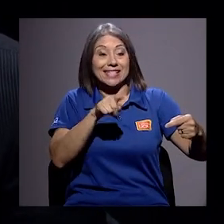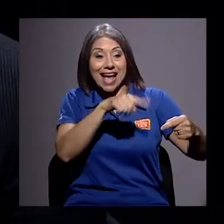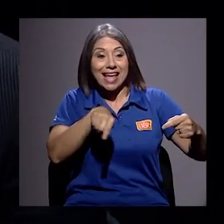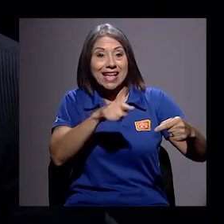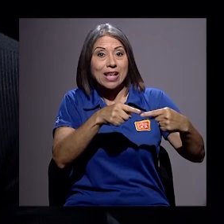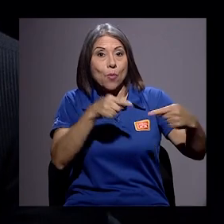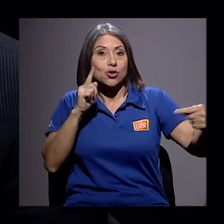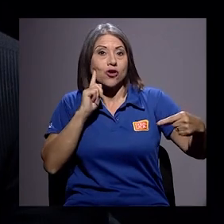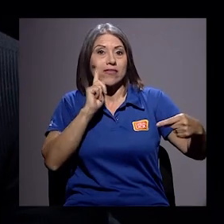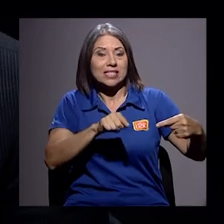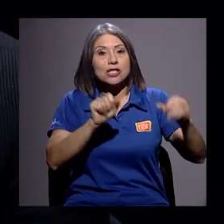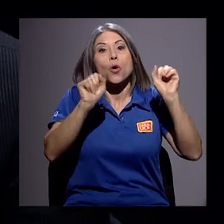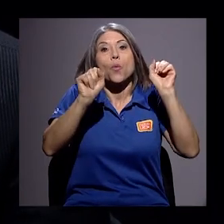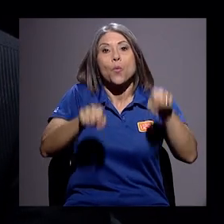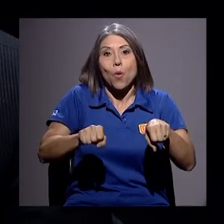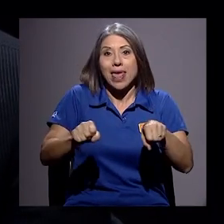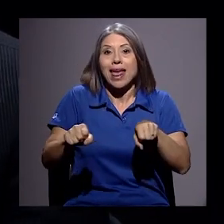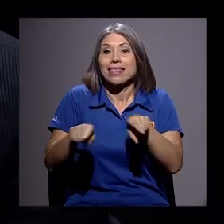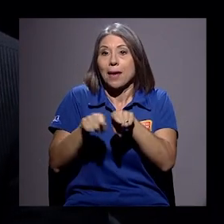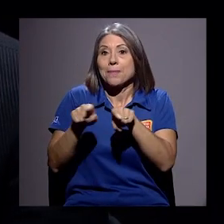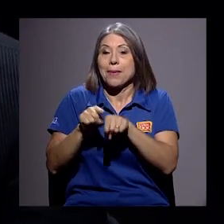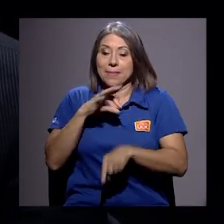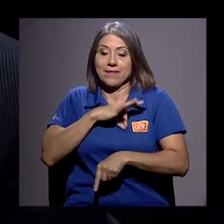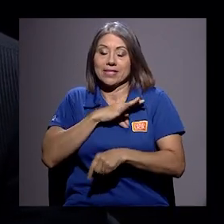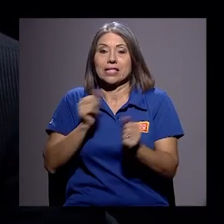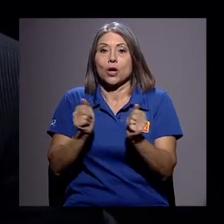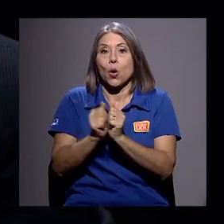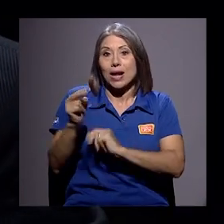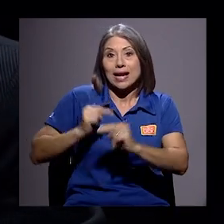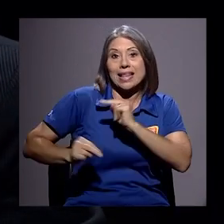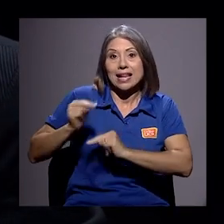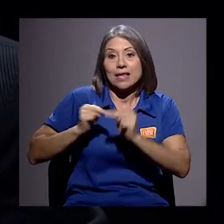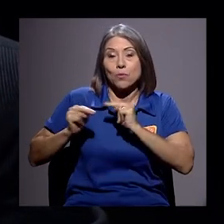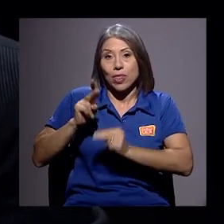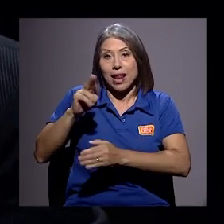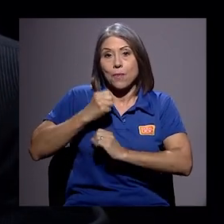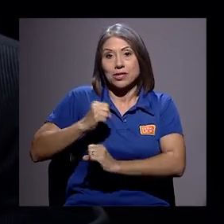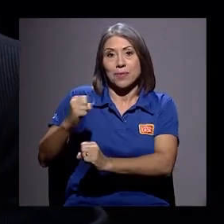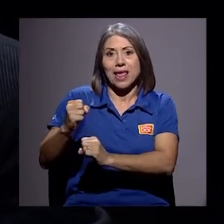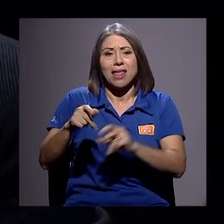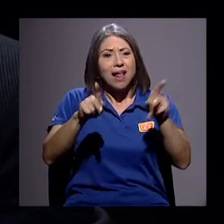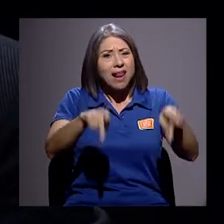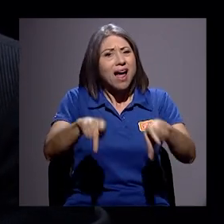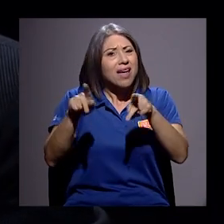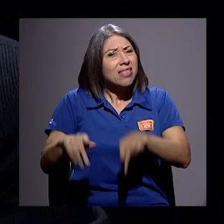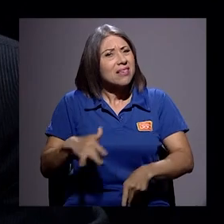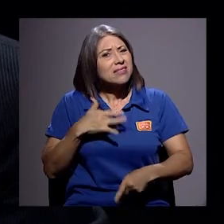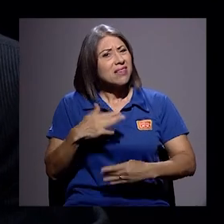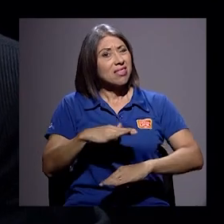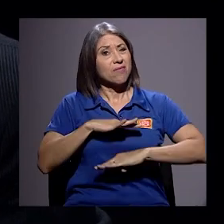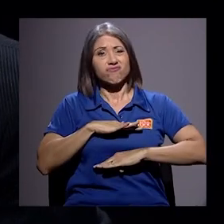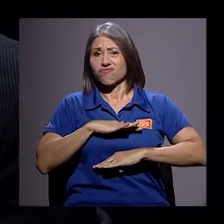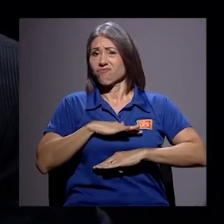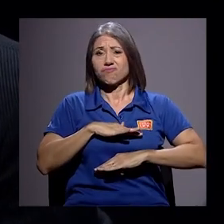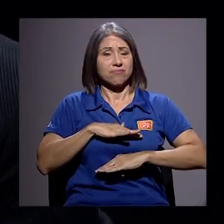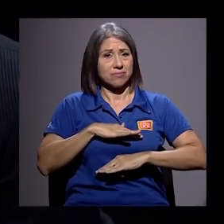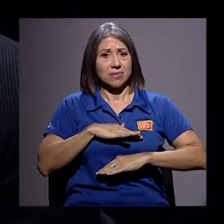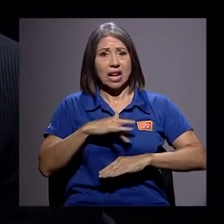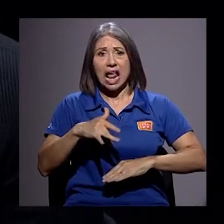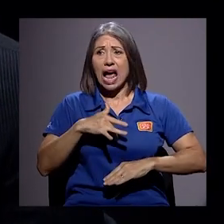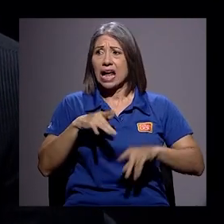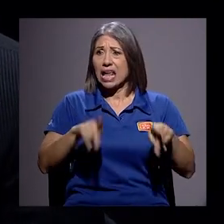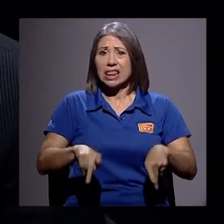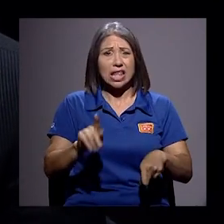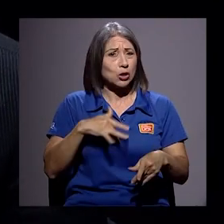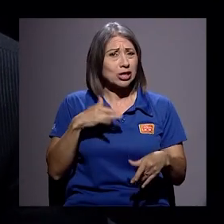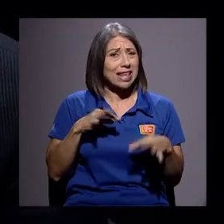clientelismo de la municipalidad entonces creo que hay que hacer un trabajo porque la gente está descontenta la gente la gente ve cosas y nosotros hablamos